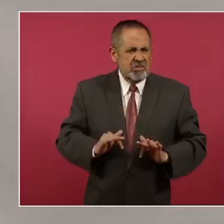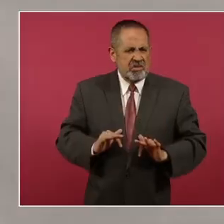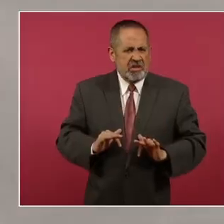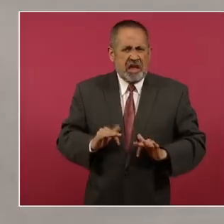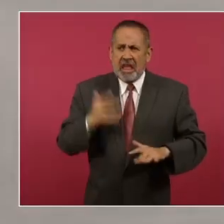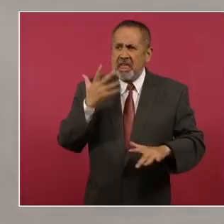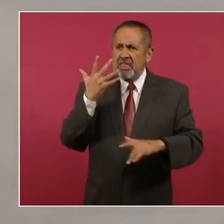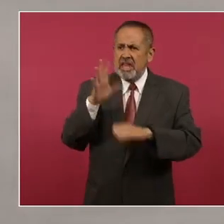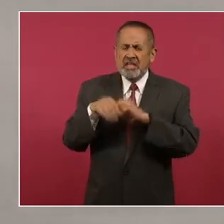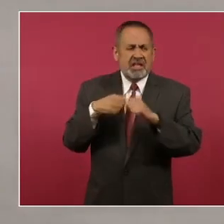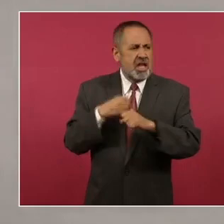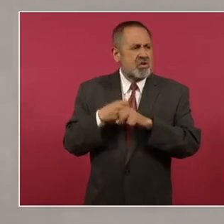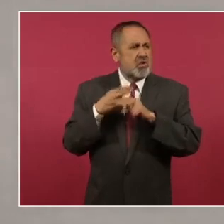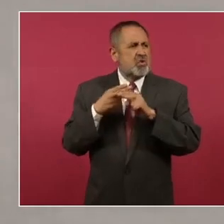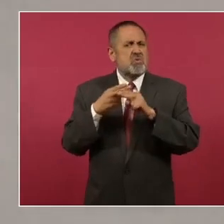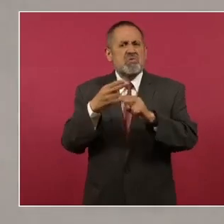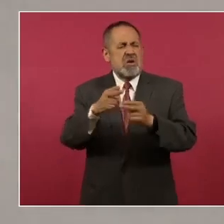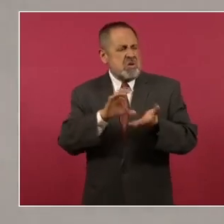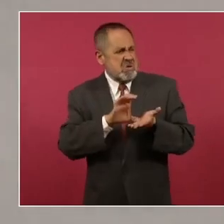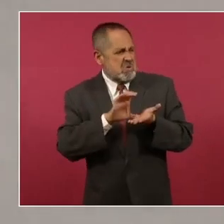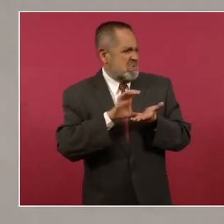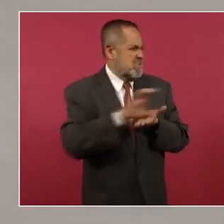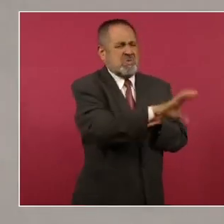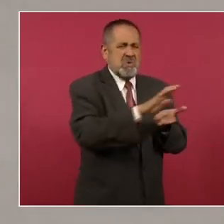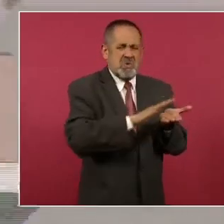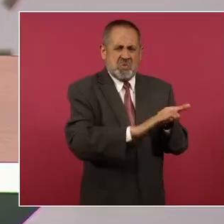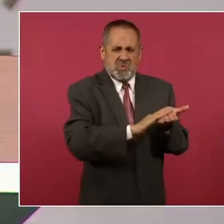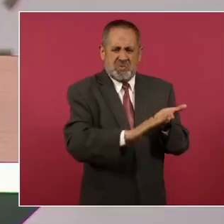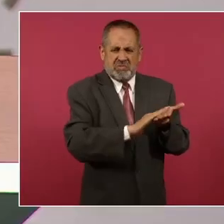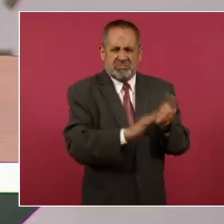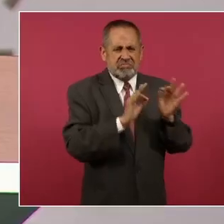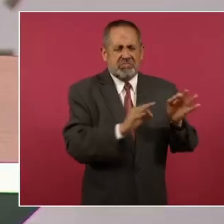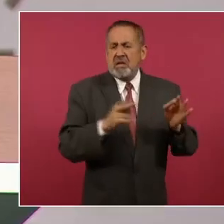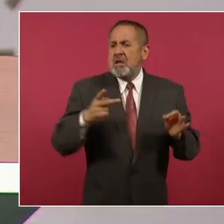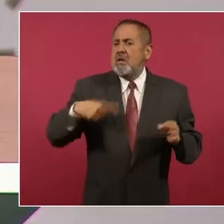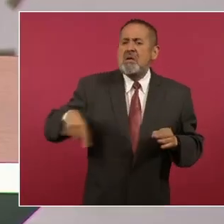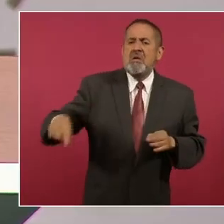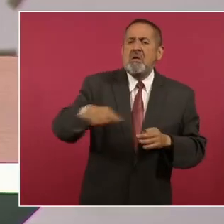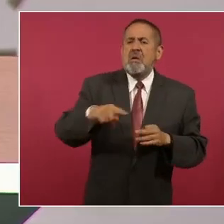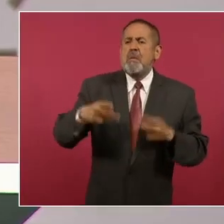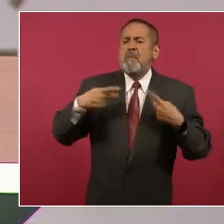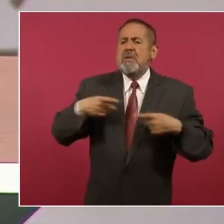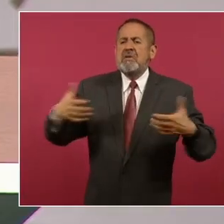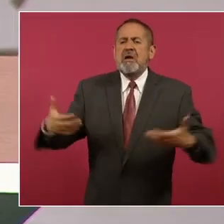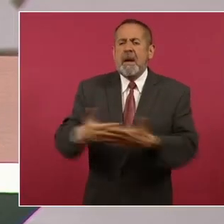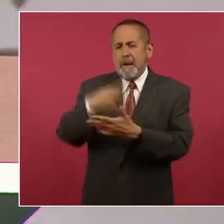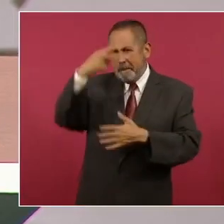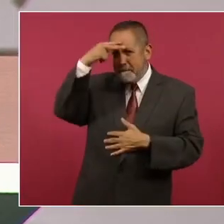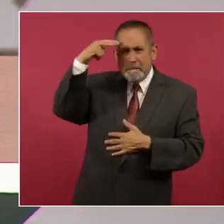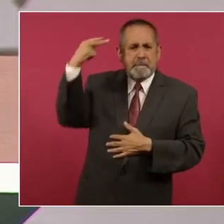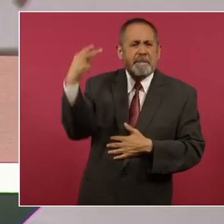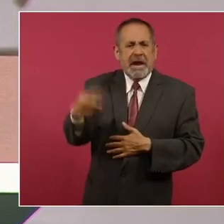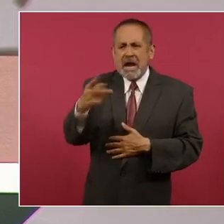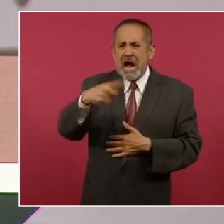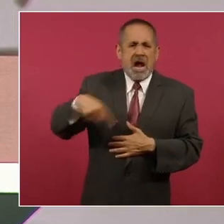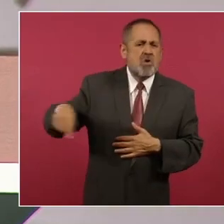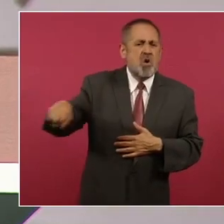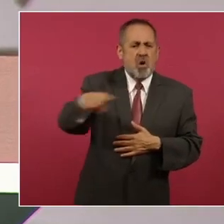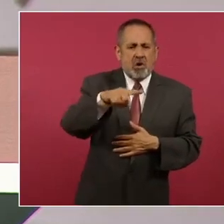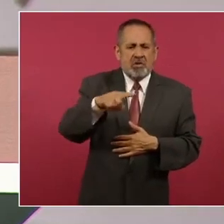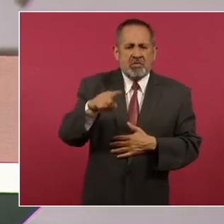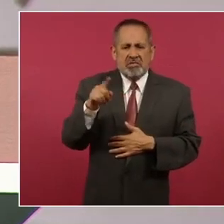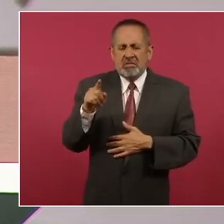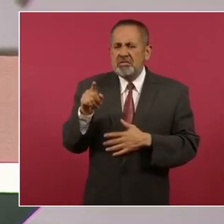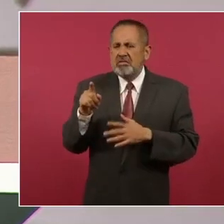10 años todo quedará pagado. Tengo un pueblo mexicano que no me